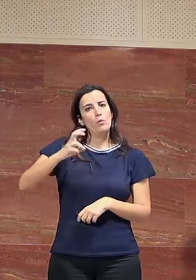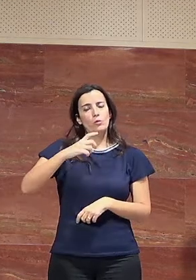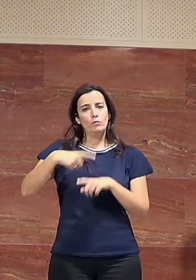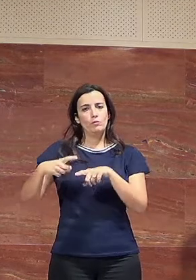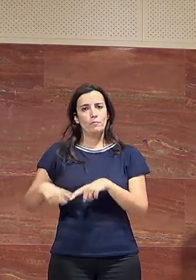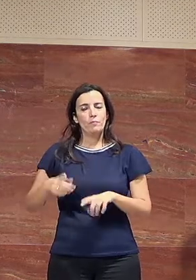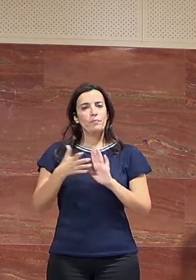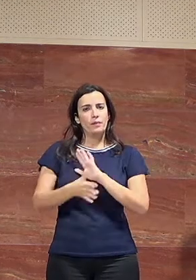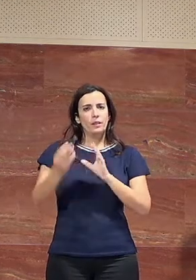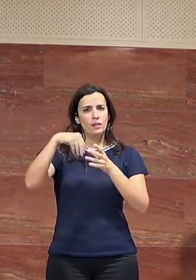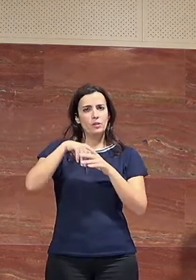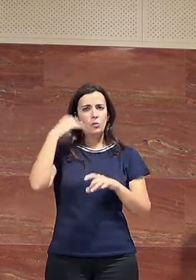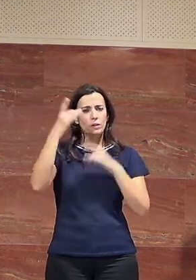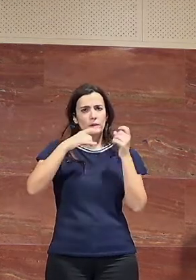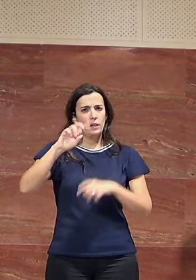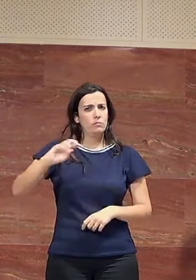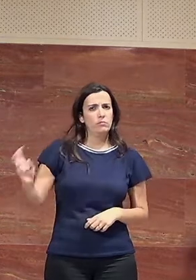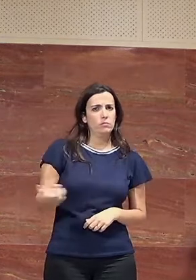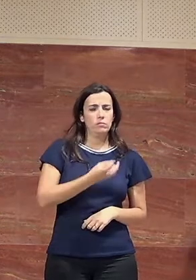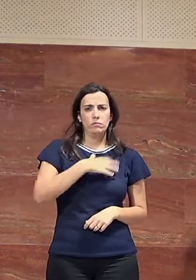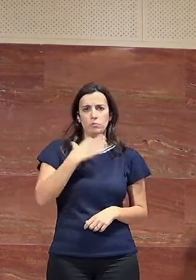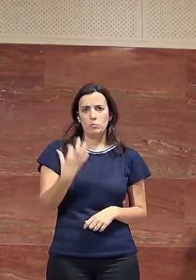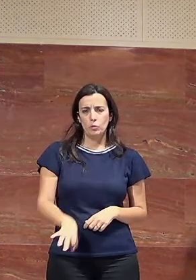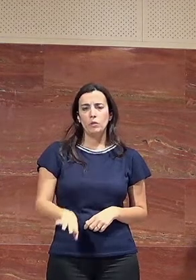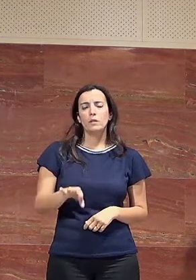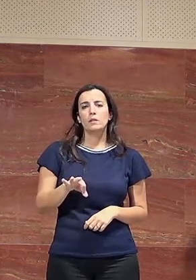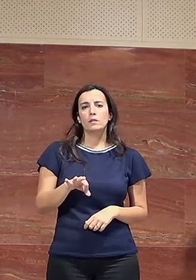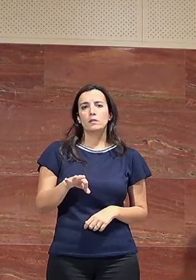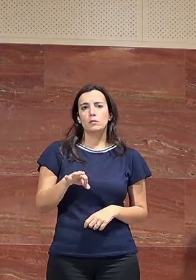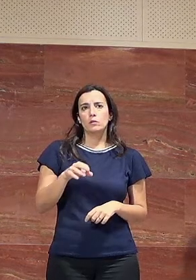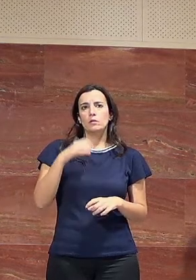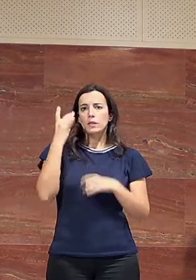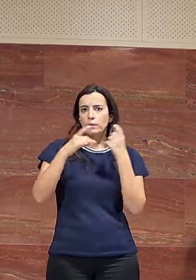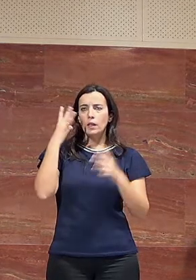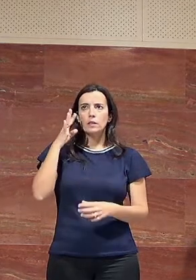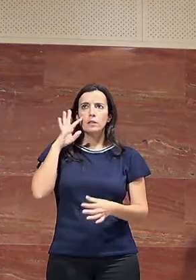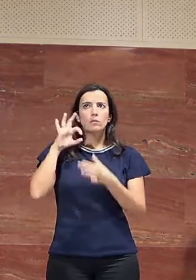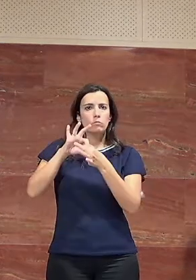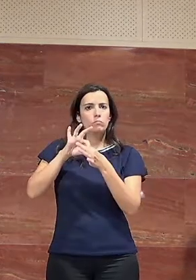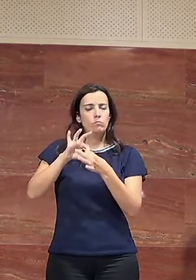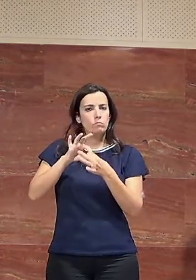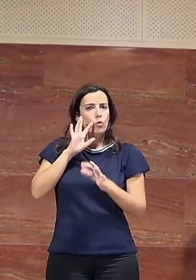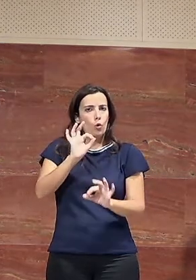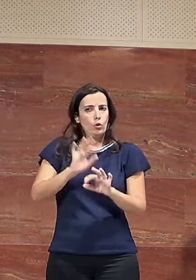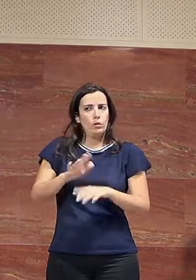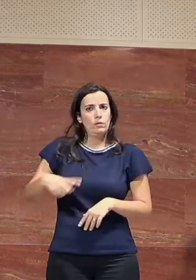apañar un montón de actividades distintas porque son ellos quienes las han decidido hacer. Tienen sentido para ellos, ¿no?